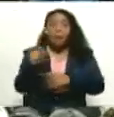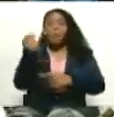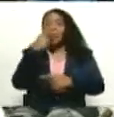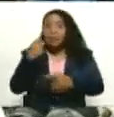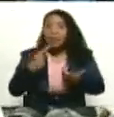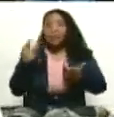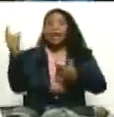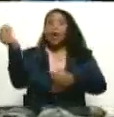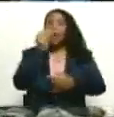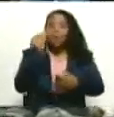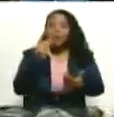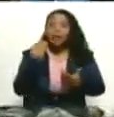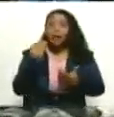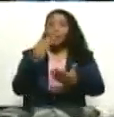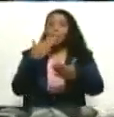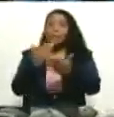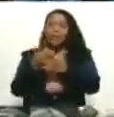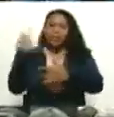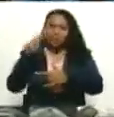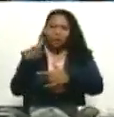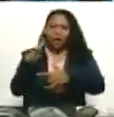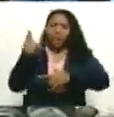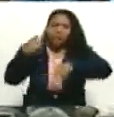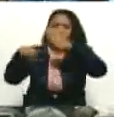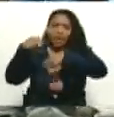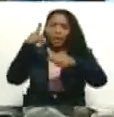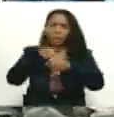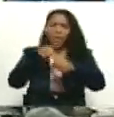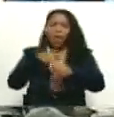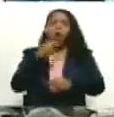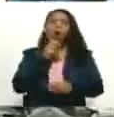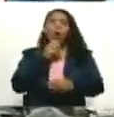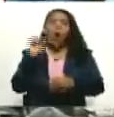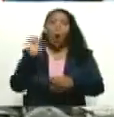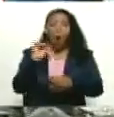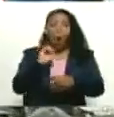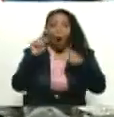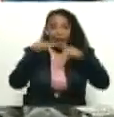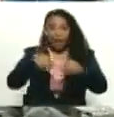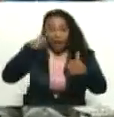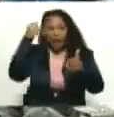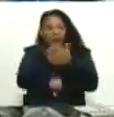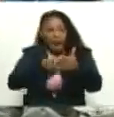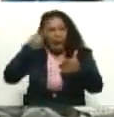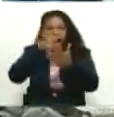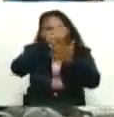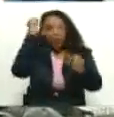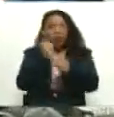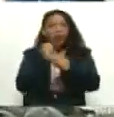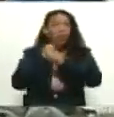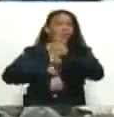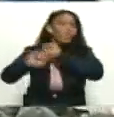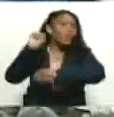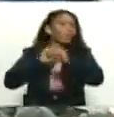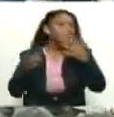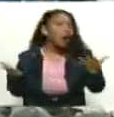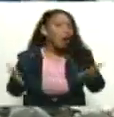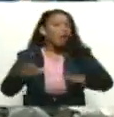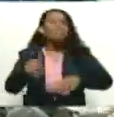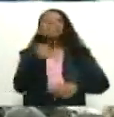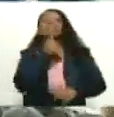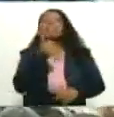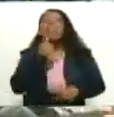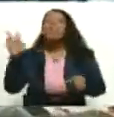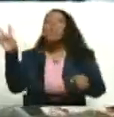que Venezuela venda su petróleo, su oro, o los que están aquí luchando, trabajando, defendiéndose. ¿Quiénes son